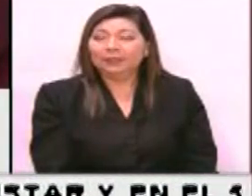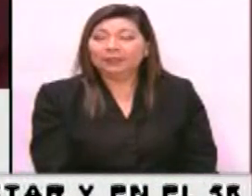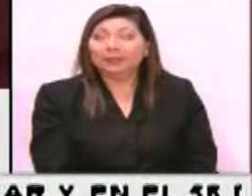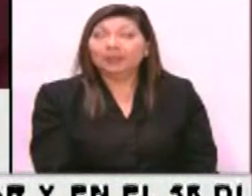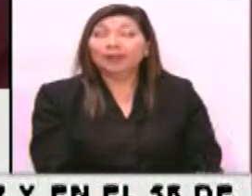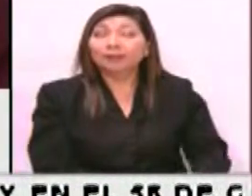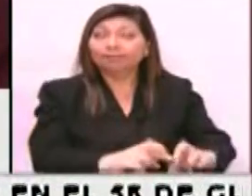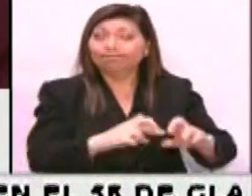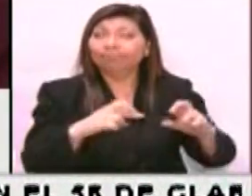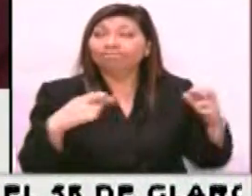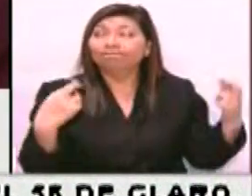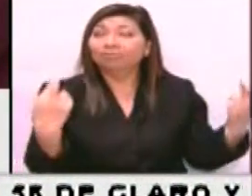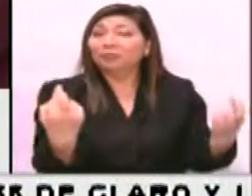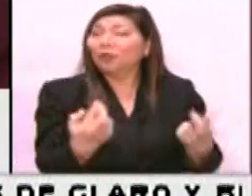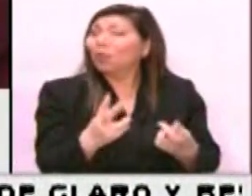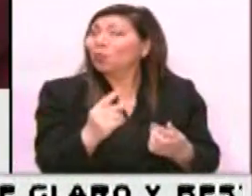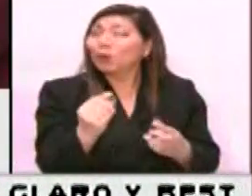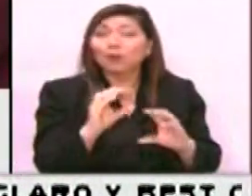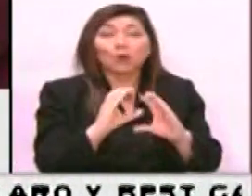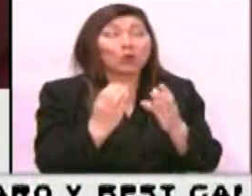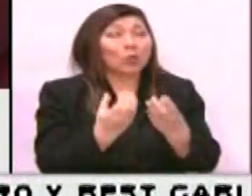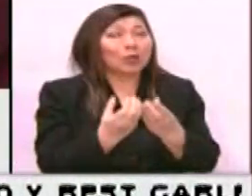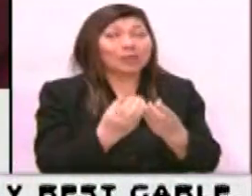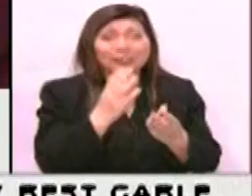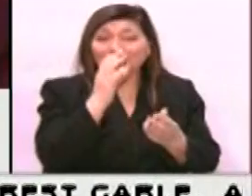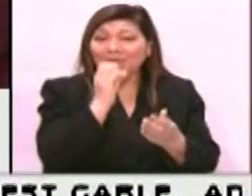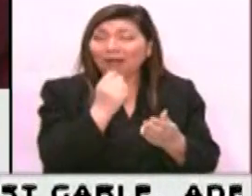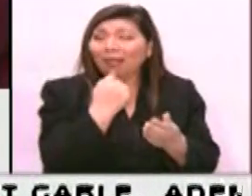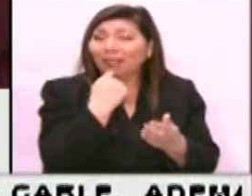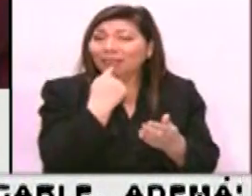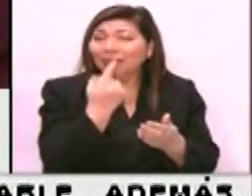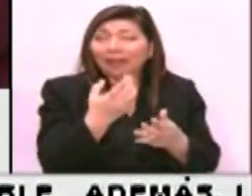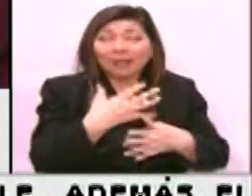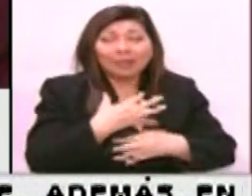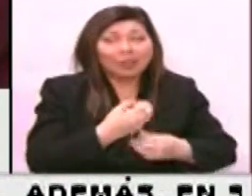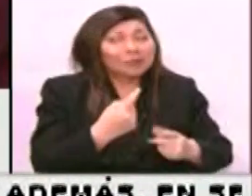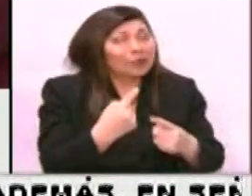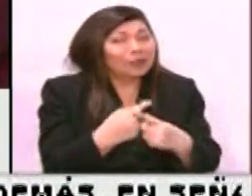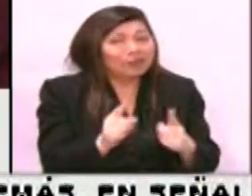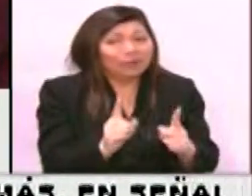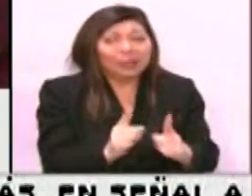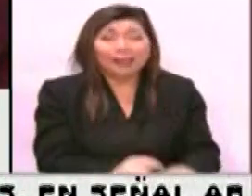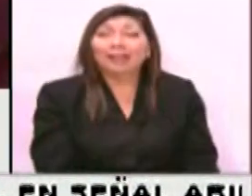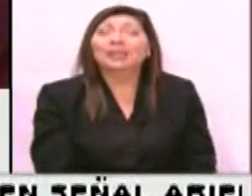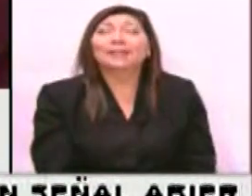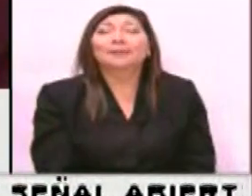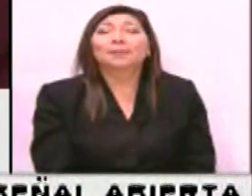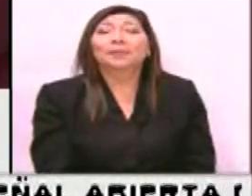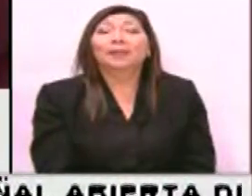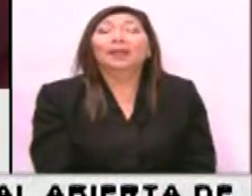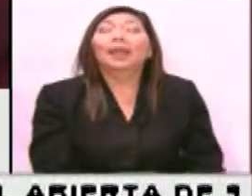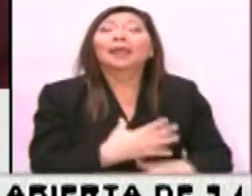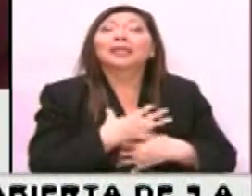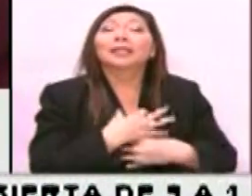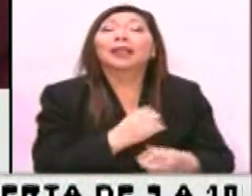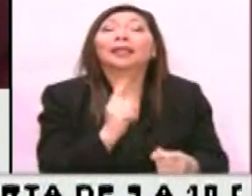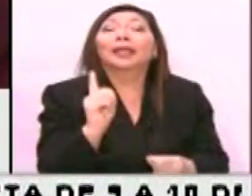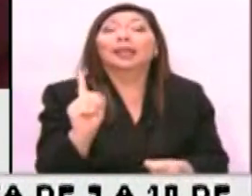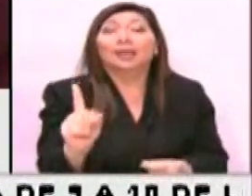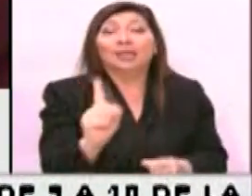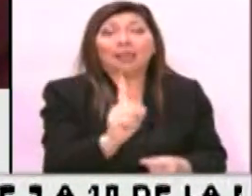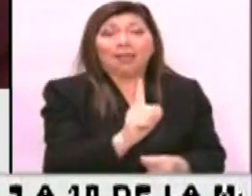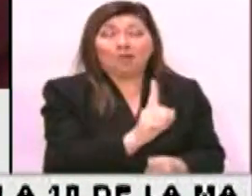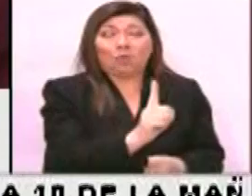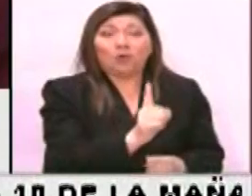El Parlamento no es un congreso de embajadores que defienden intereses distintos y hostiles, intereses que cada uno